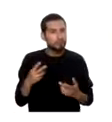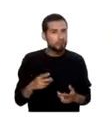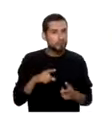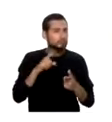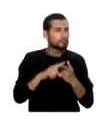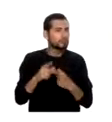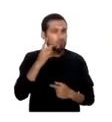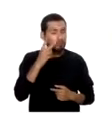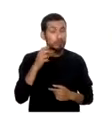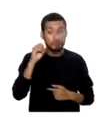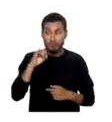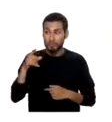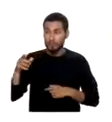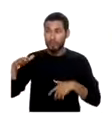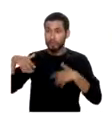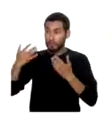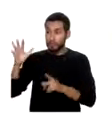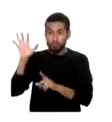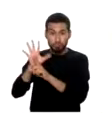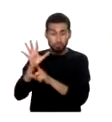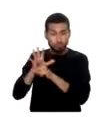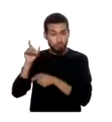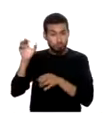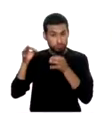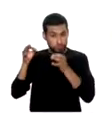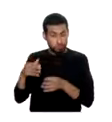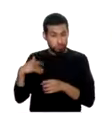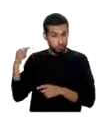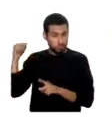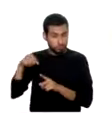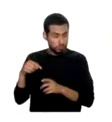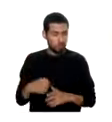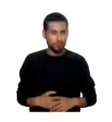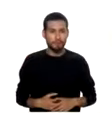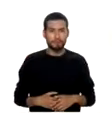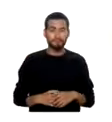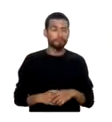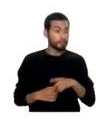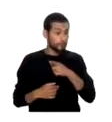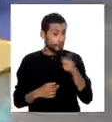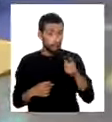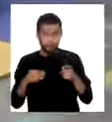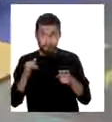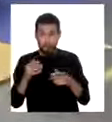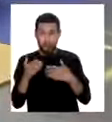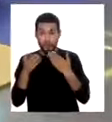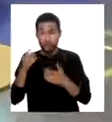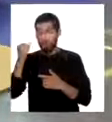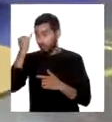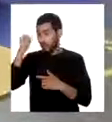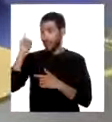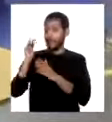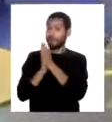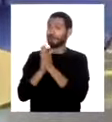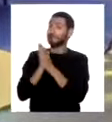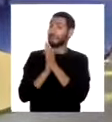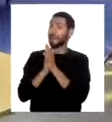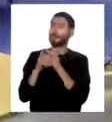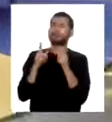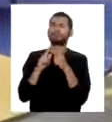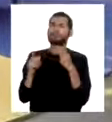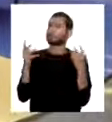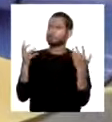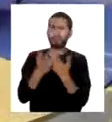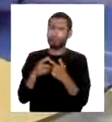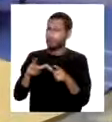que ver primero si hay mercado, si hay gente que realmente va a poder asistir. Ustedes los asesoran en todas, de repente vienen con una idea fantástica, pero no es